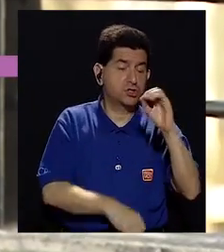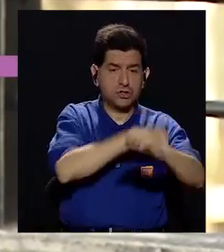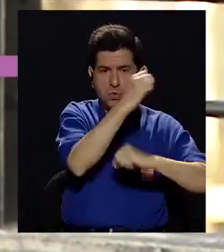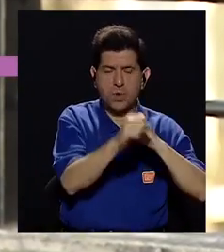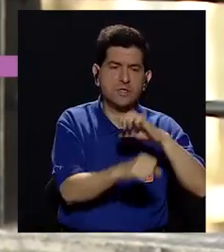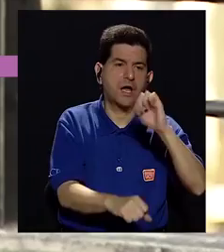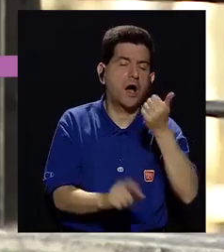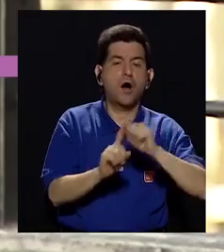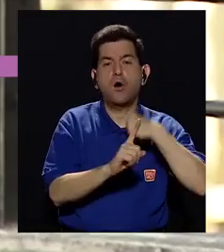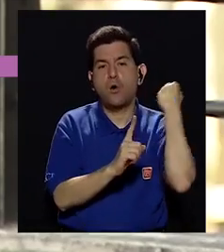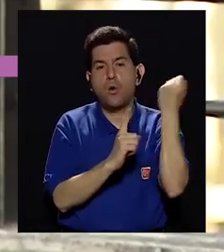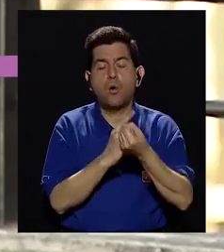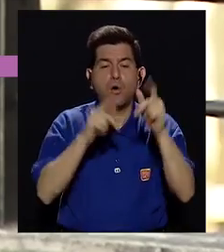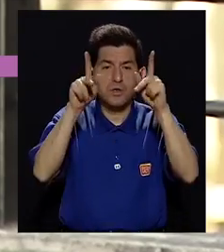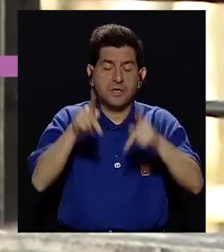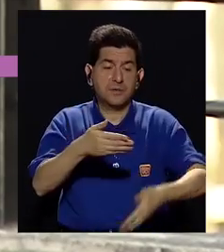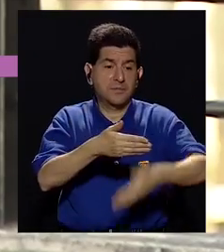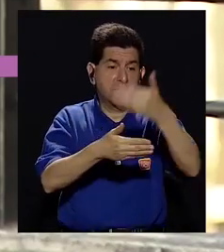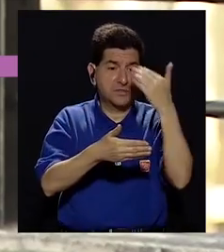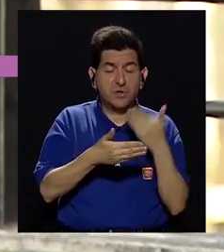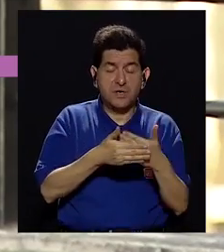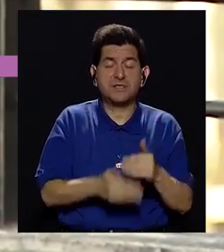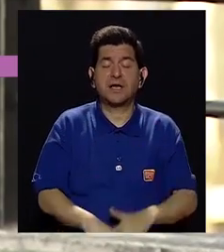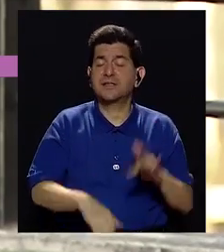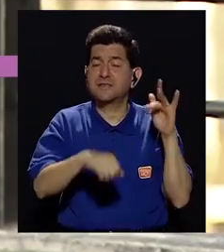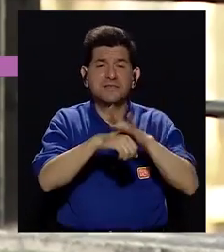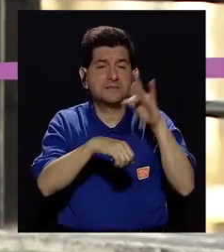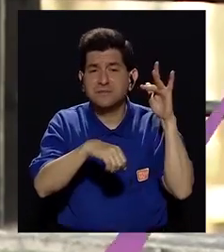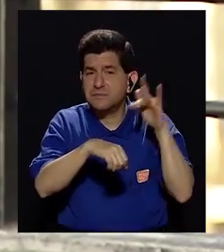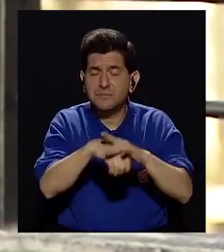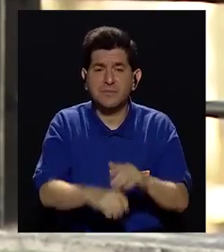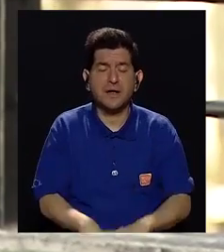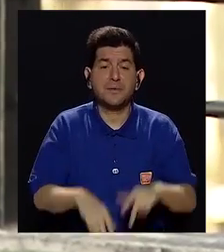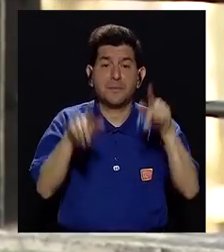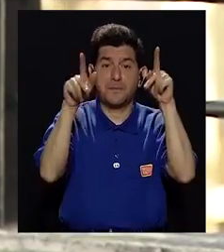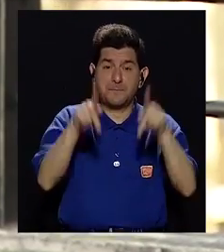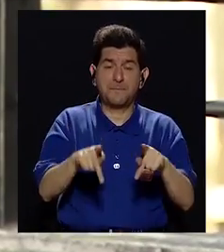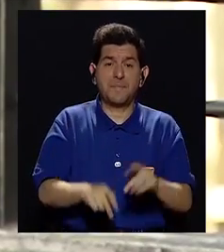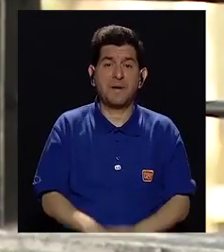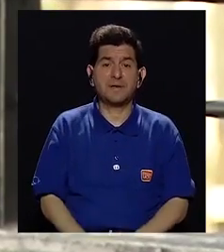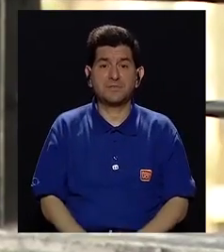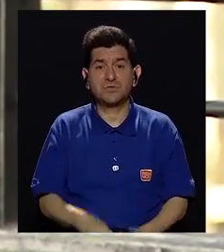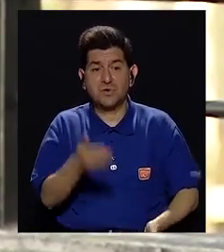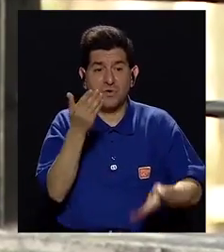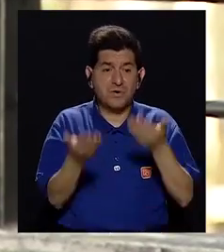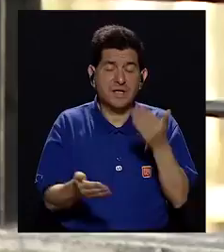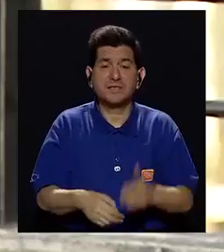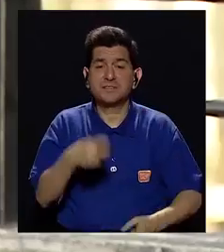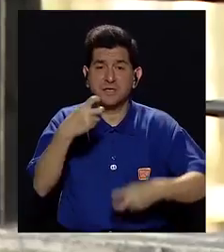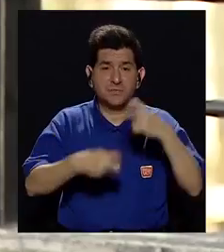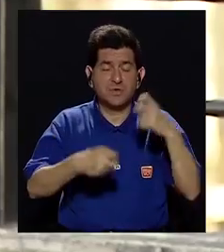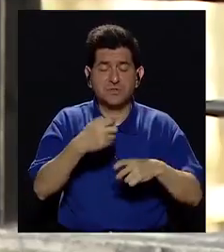años. Y otro factor que la gente veíamos antes de desgaste a muy temprana edad eran aquellas personas que padecen de artritis